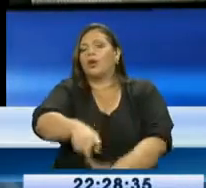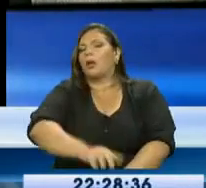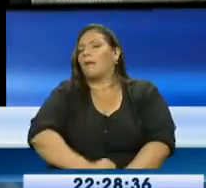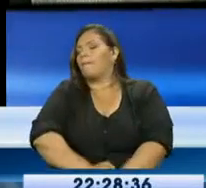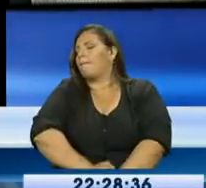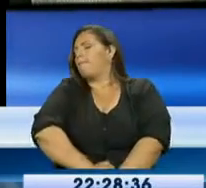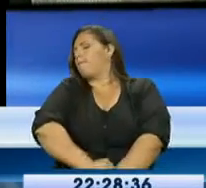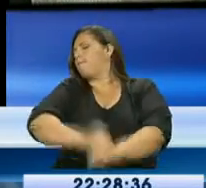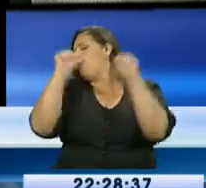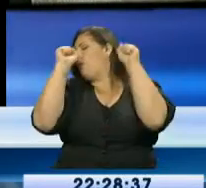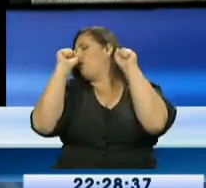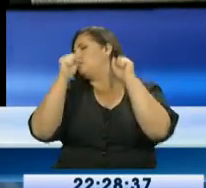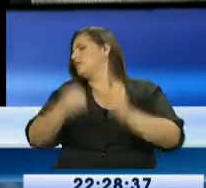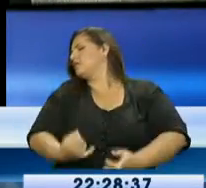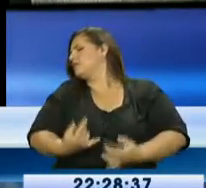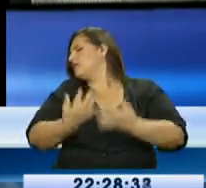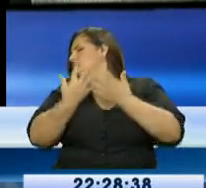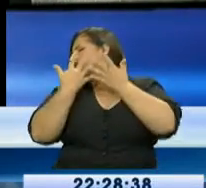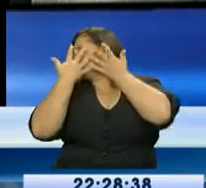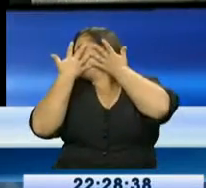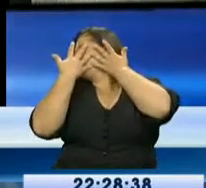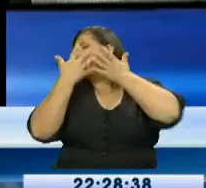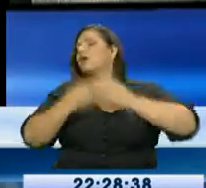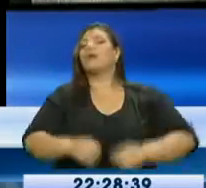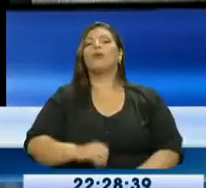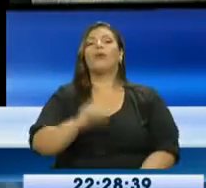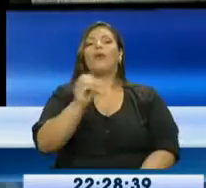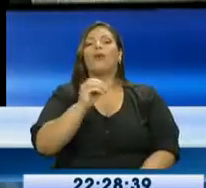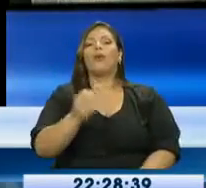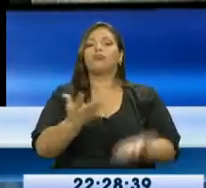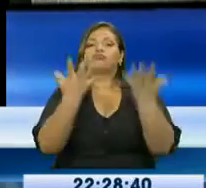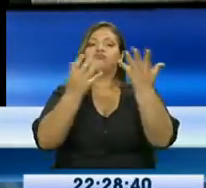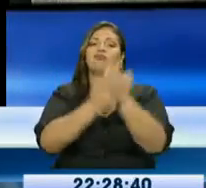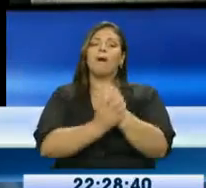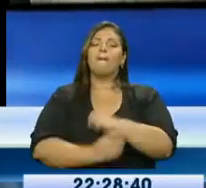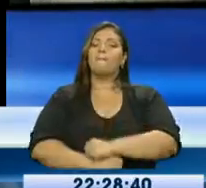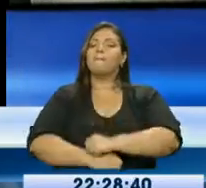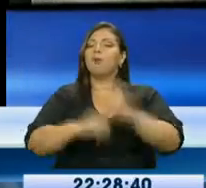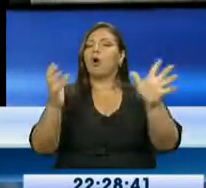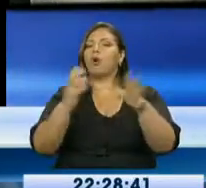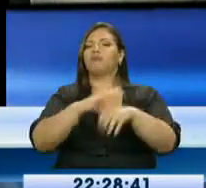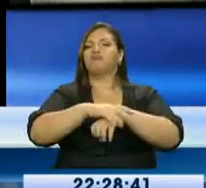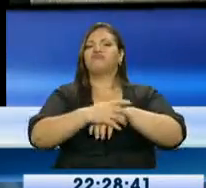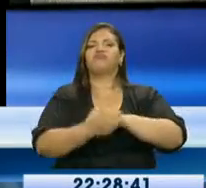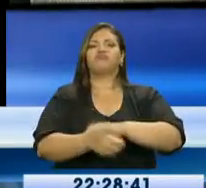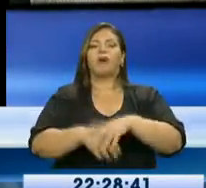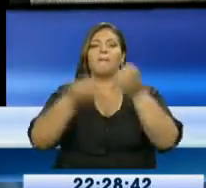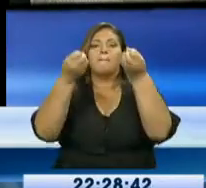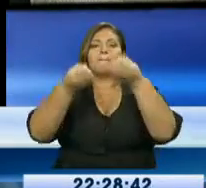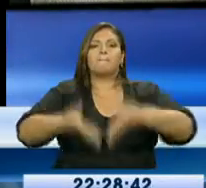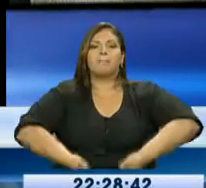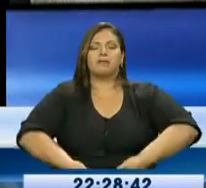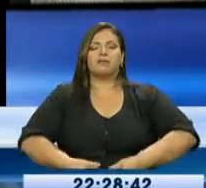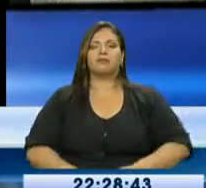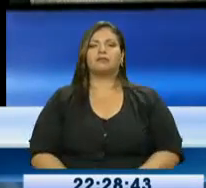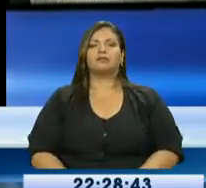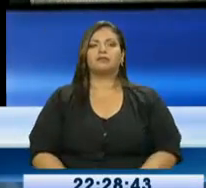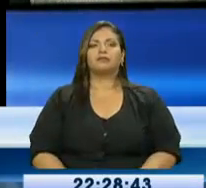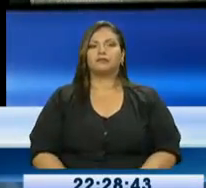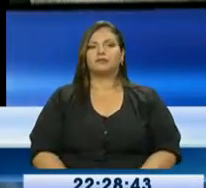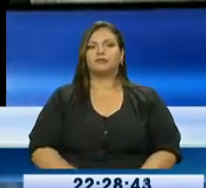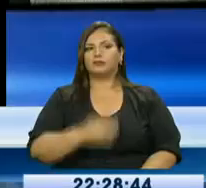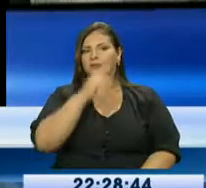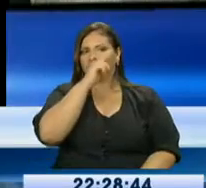posiblemente quemándole algún miembro, perdiendo algún miembro. Entonces esto de aquí debemos realmente